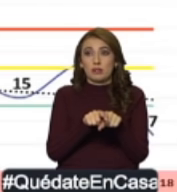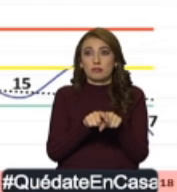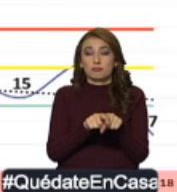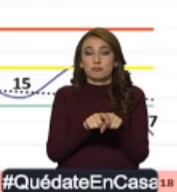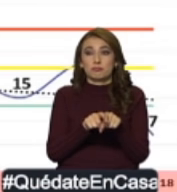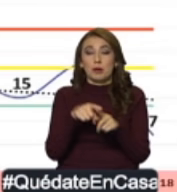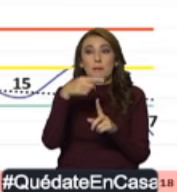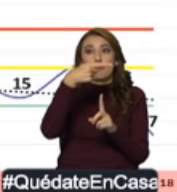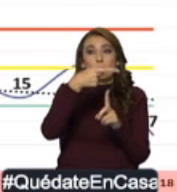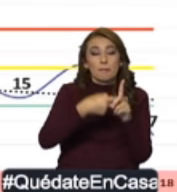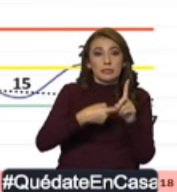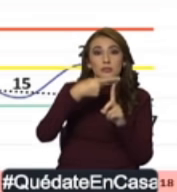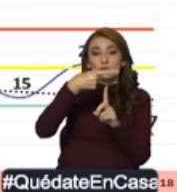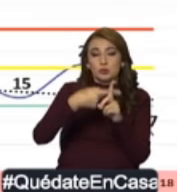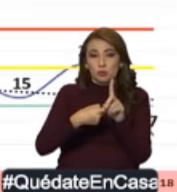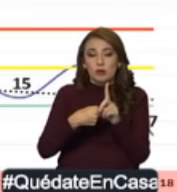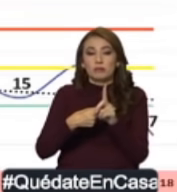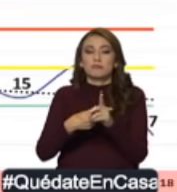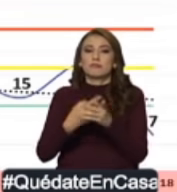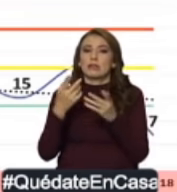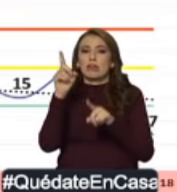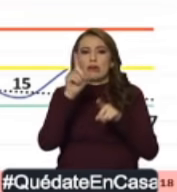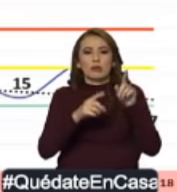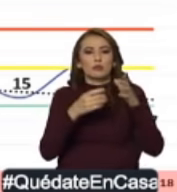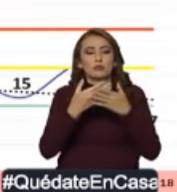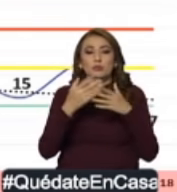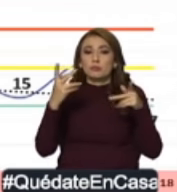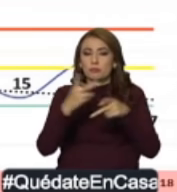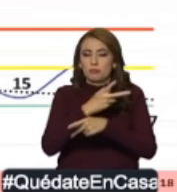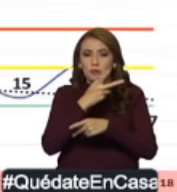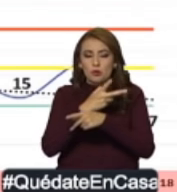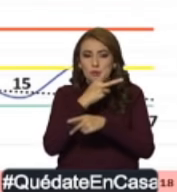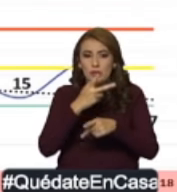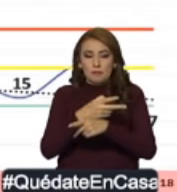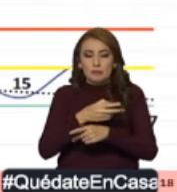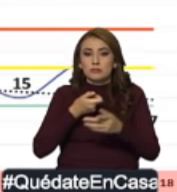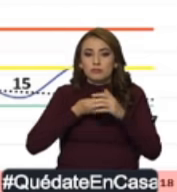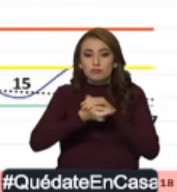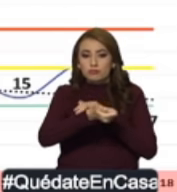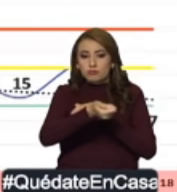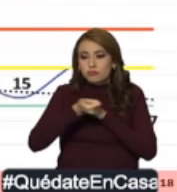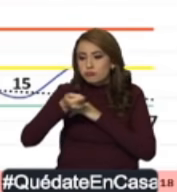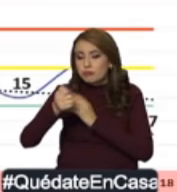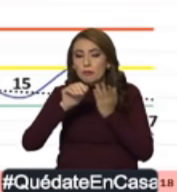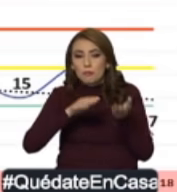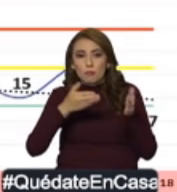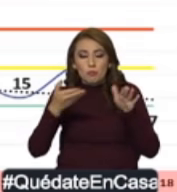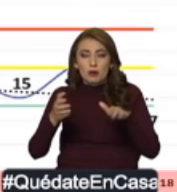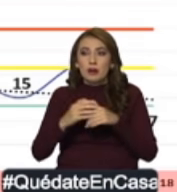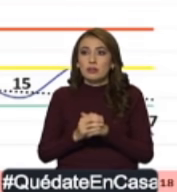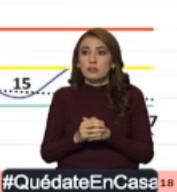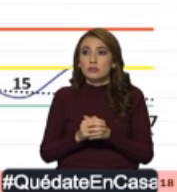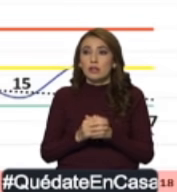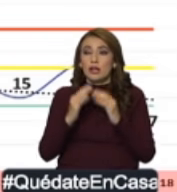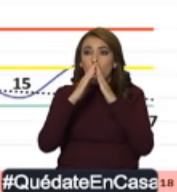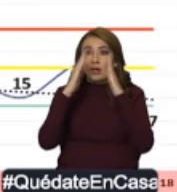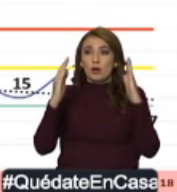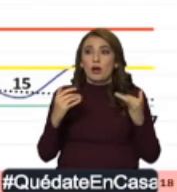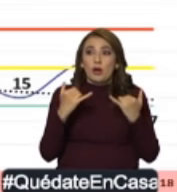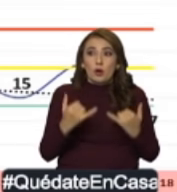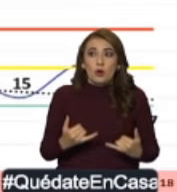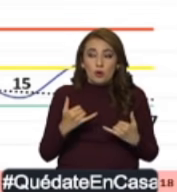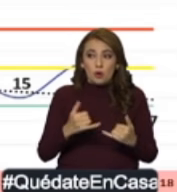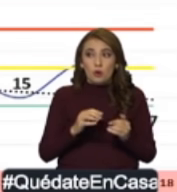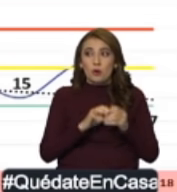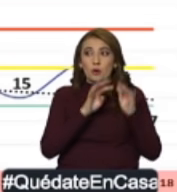de tasa de homicidios y de frecuencia de homicidios el año anterior fue de 98.7 y en este año se mantiene